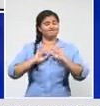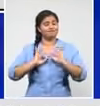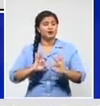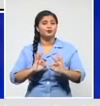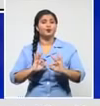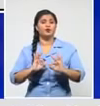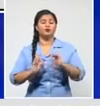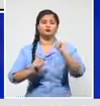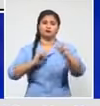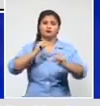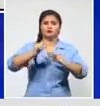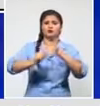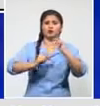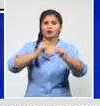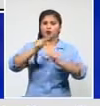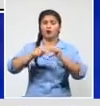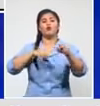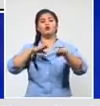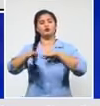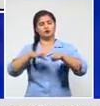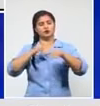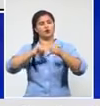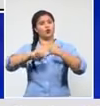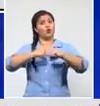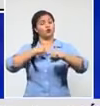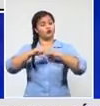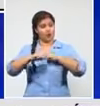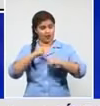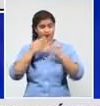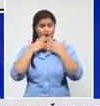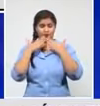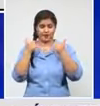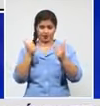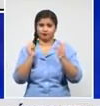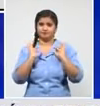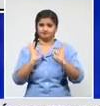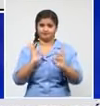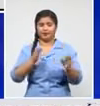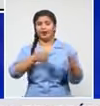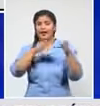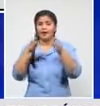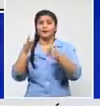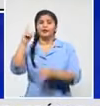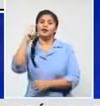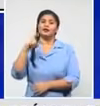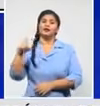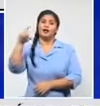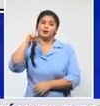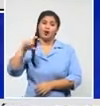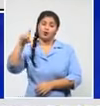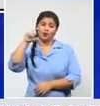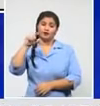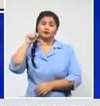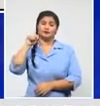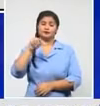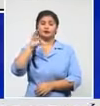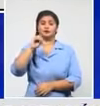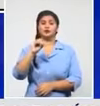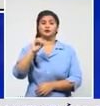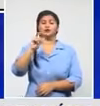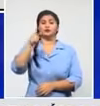se detecta un caso. Camagüey, que ha tenido unos casos, una tasa de